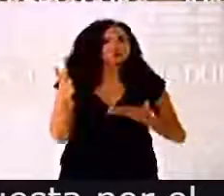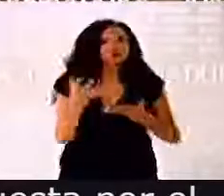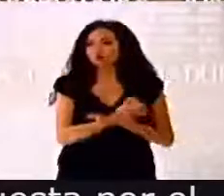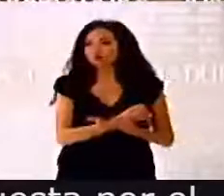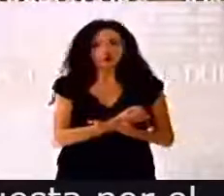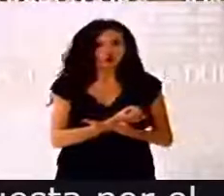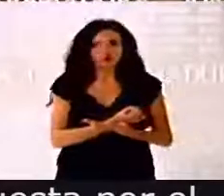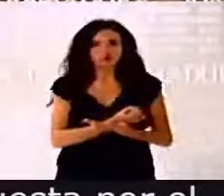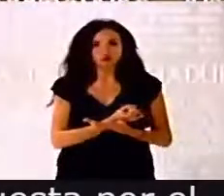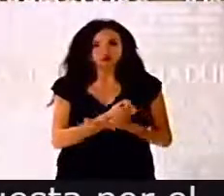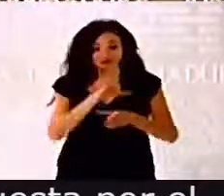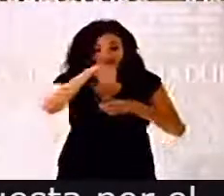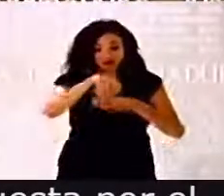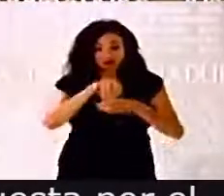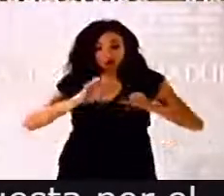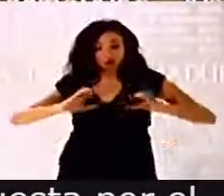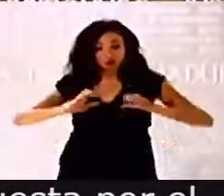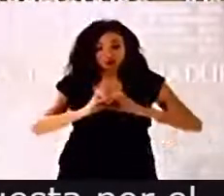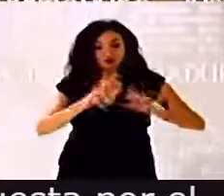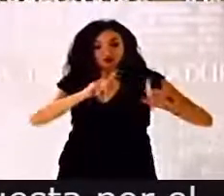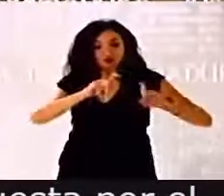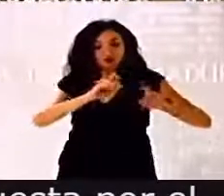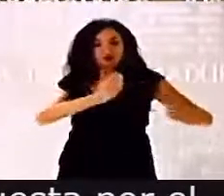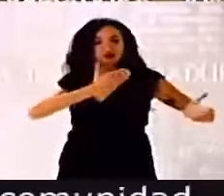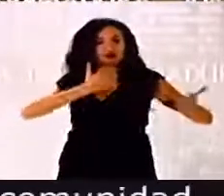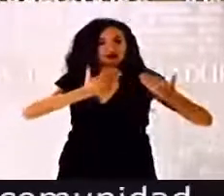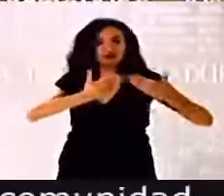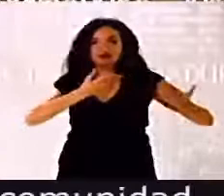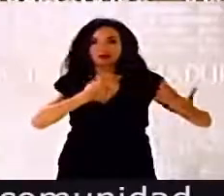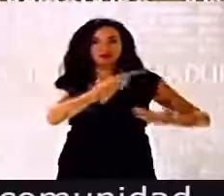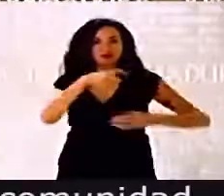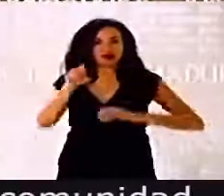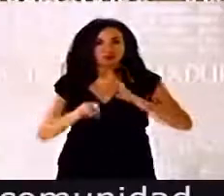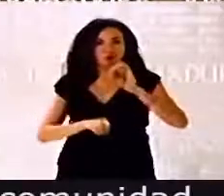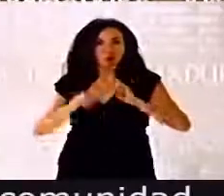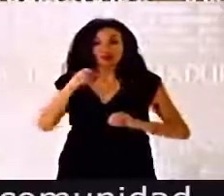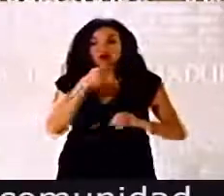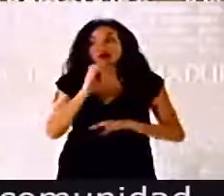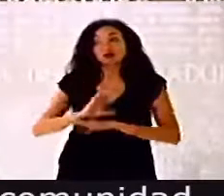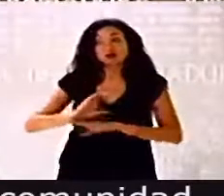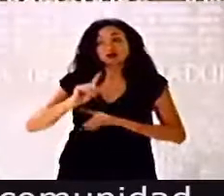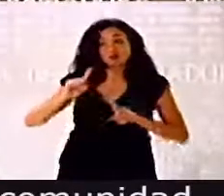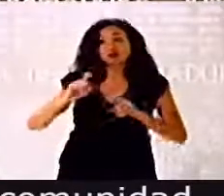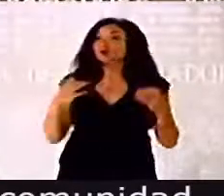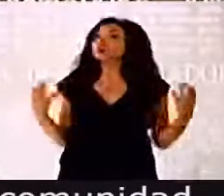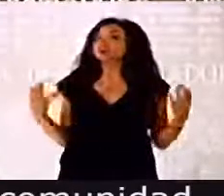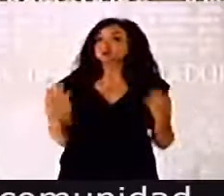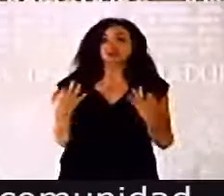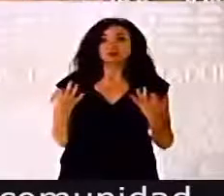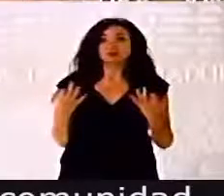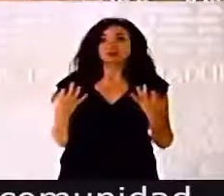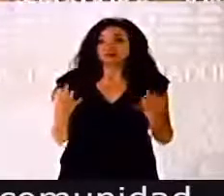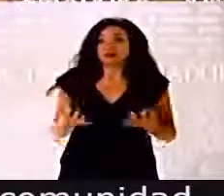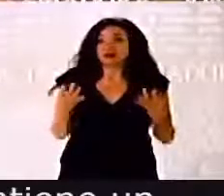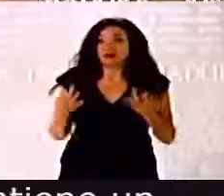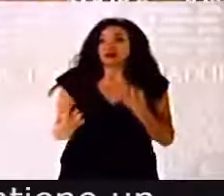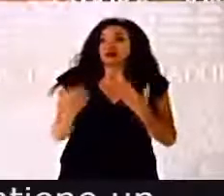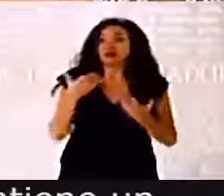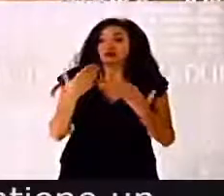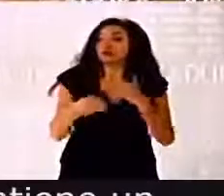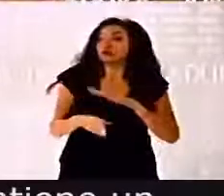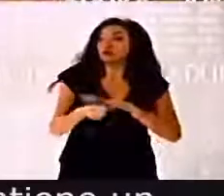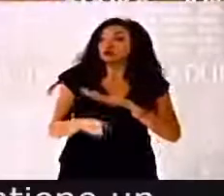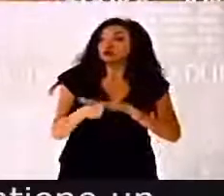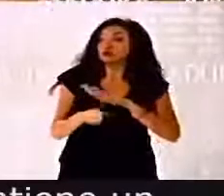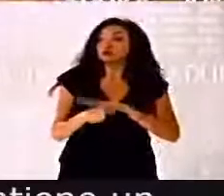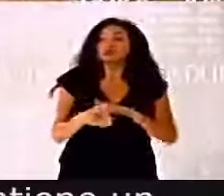todo el mundo de la comunidad educativa, con la que la Consejería de Educación está manteniendo un diálogo permanente que entendemos que es la mejor